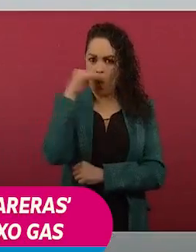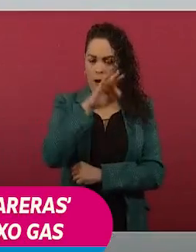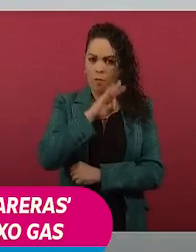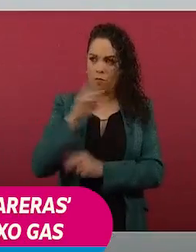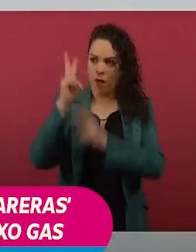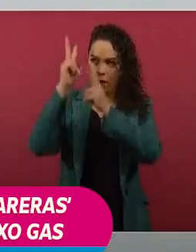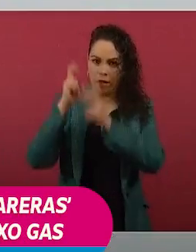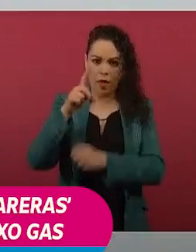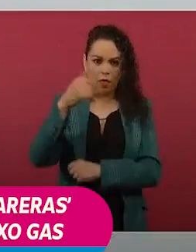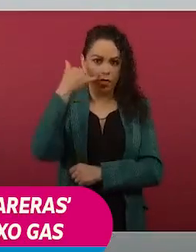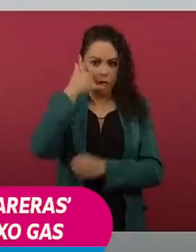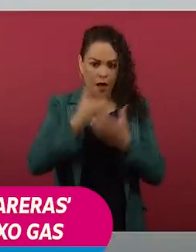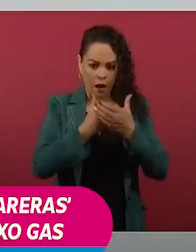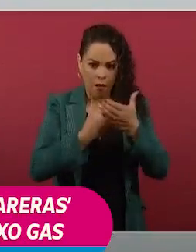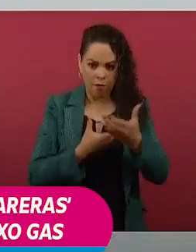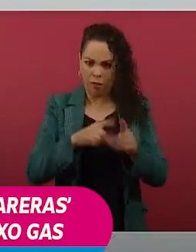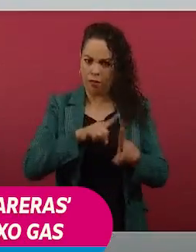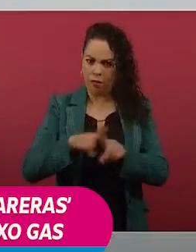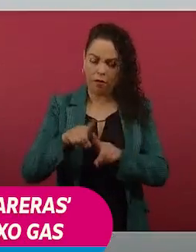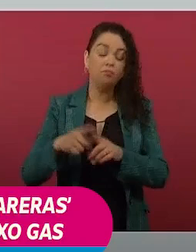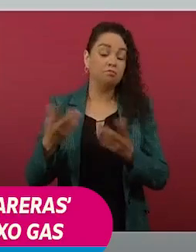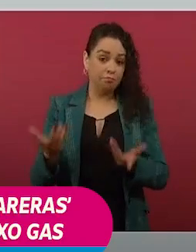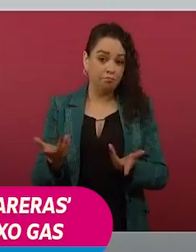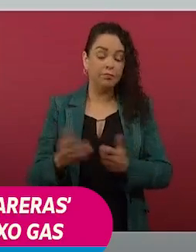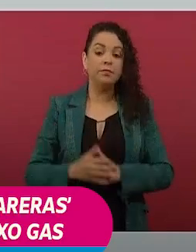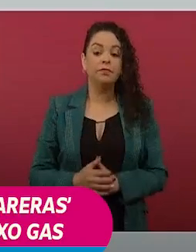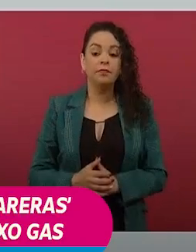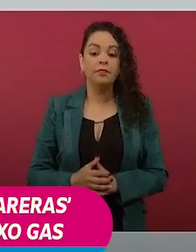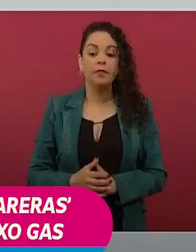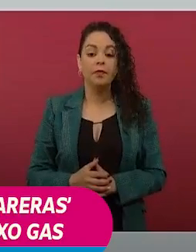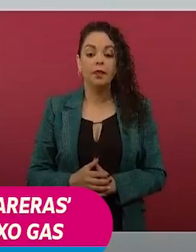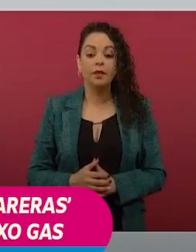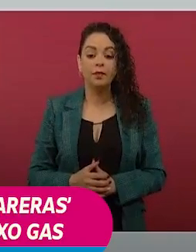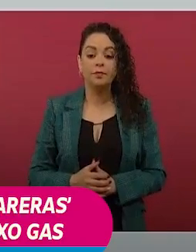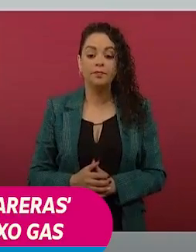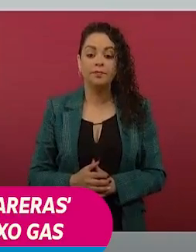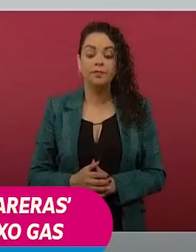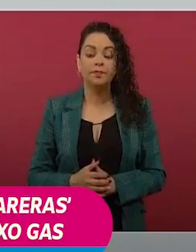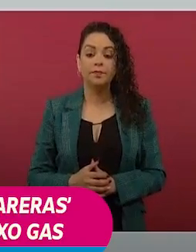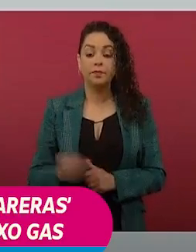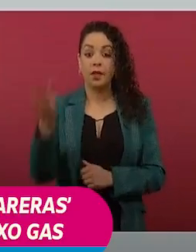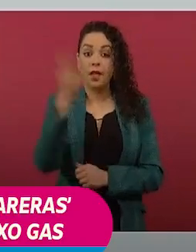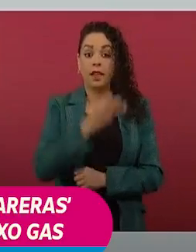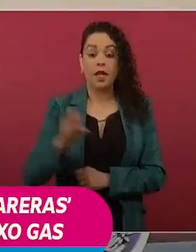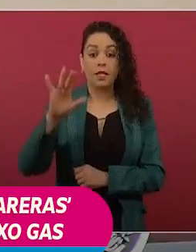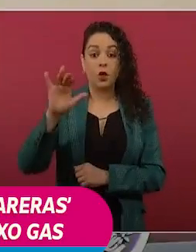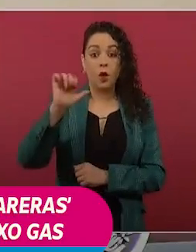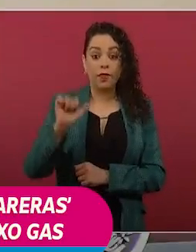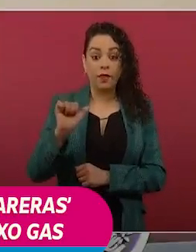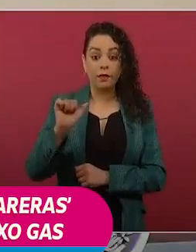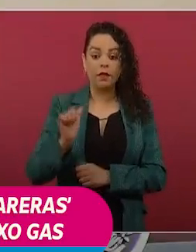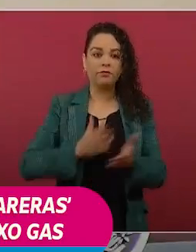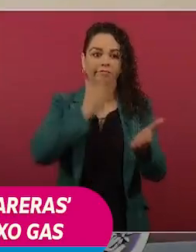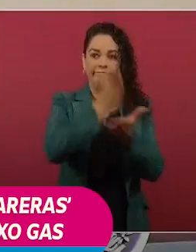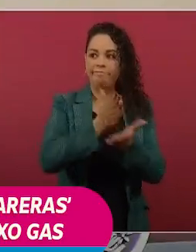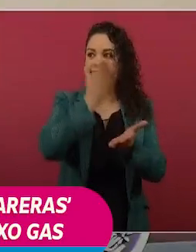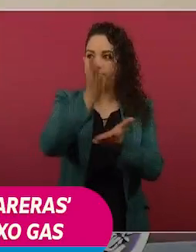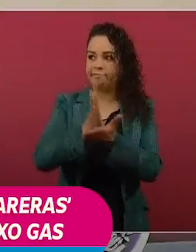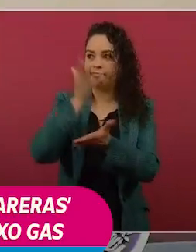o en iOS. Y nosotros las atendimos a través de 356 visitas